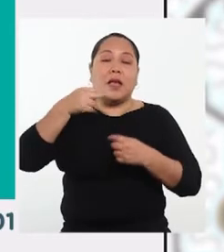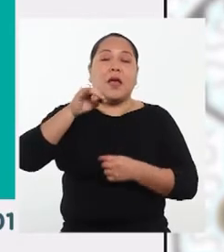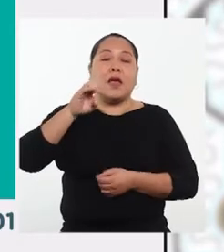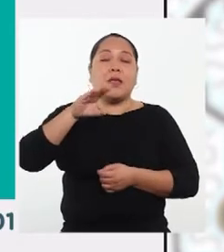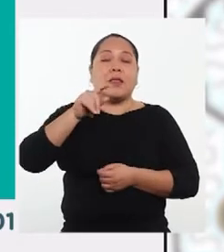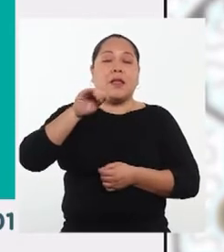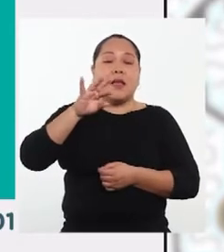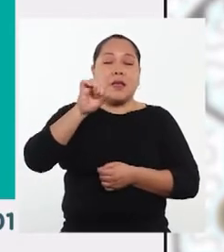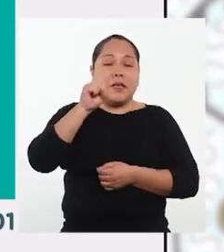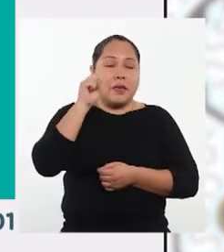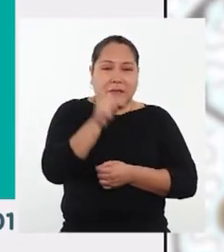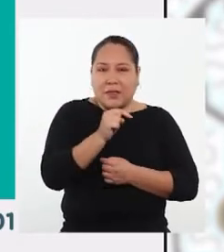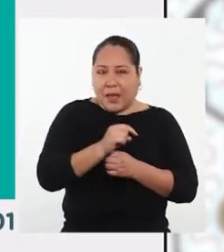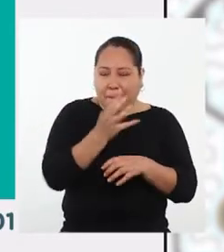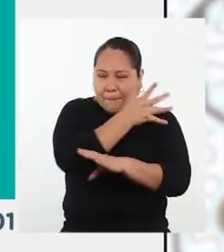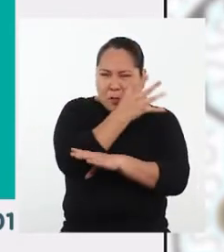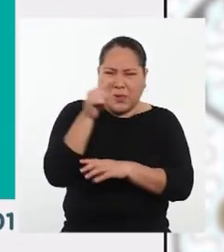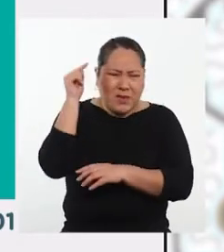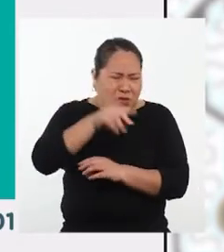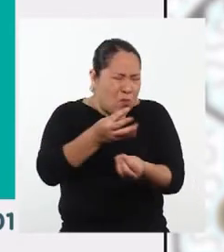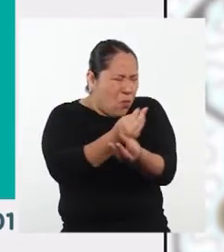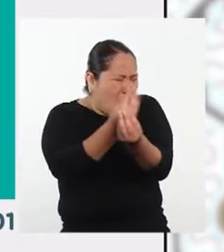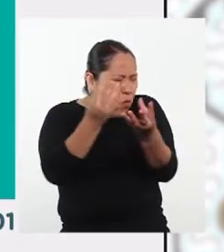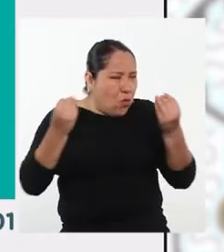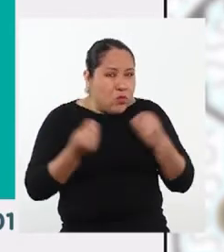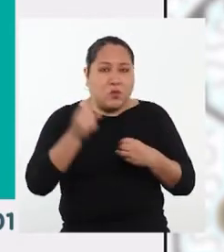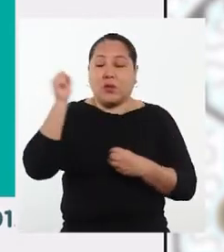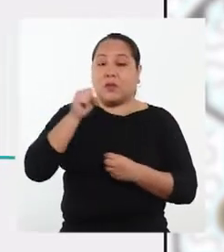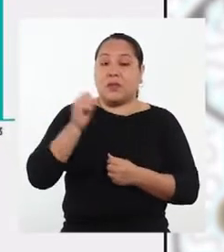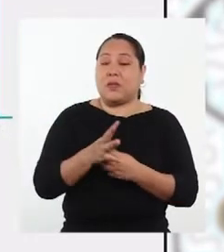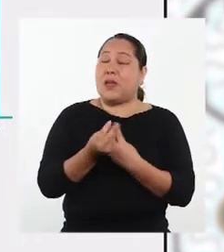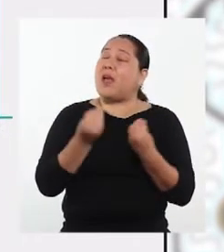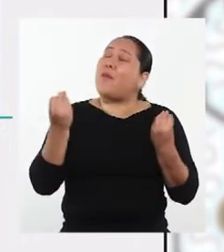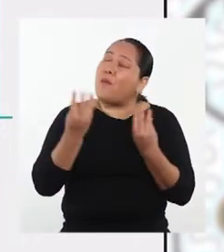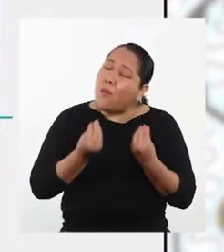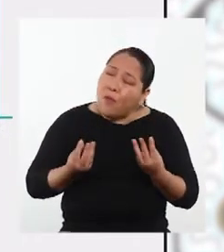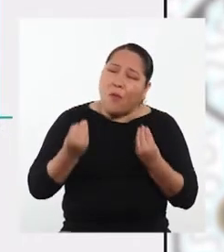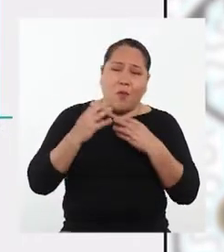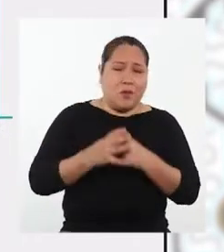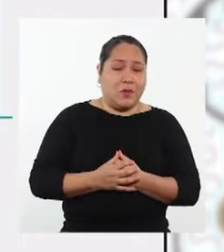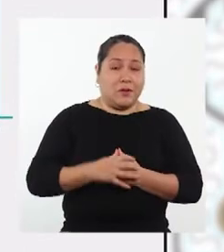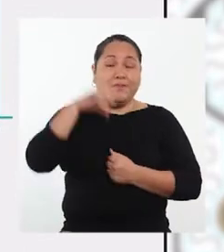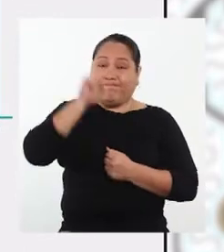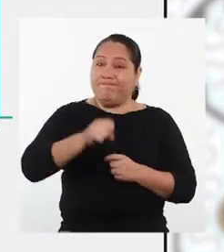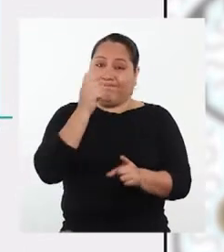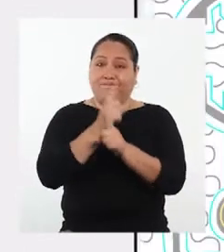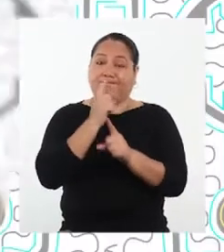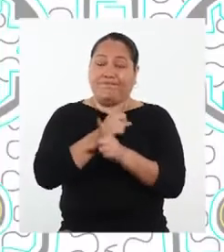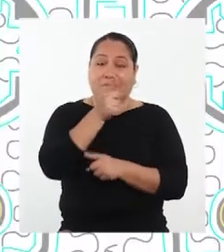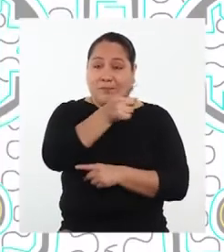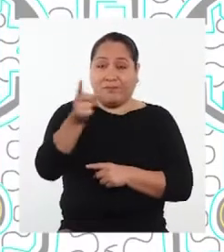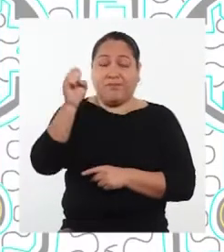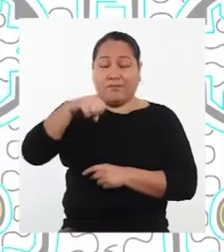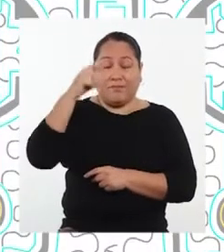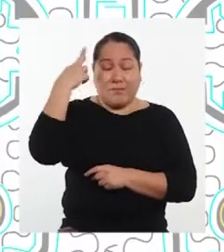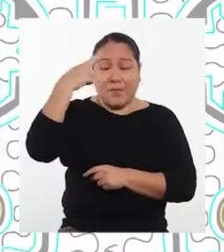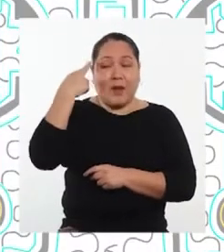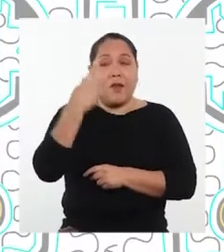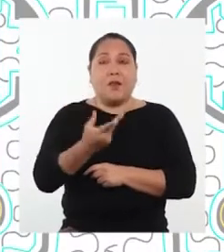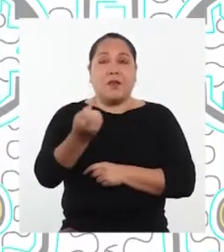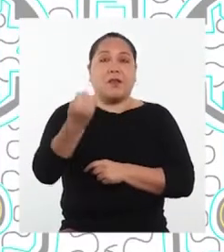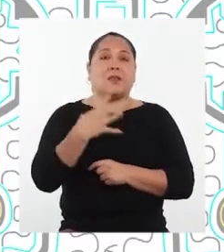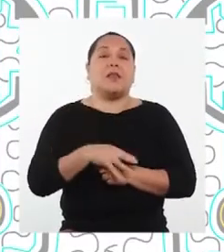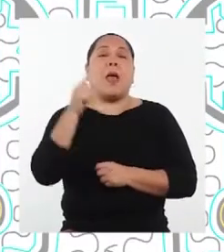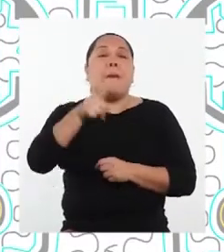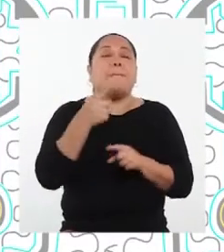151.715 hectáreas de bosques. ¡Eso es un montón! Sí, es bastante. Lo es. Tienen razón